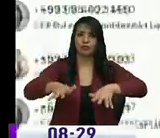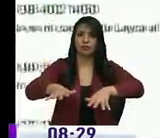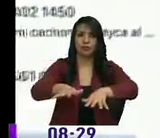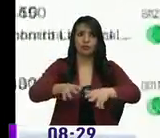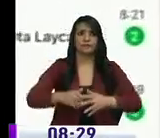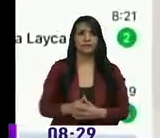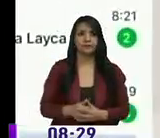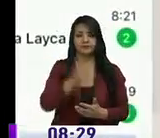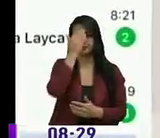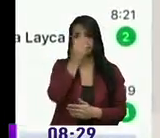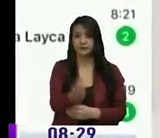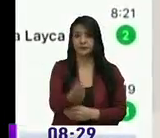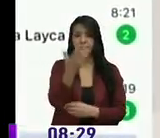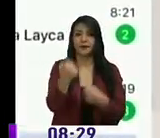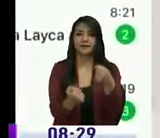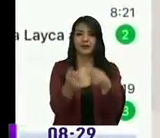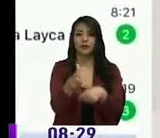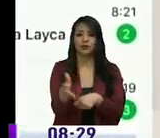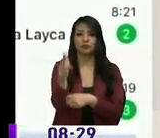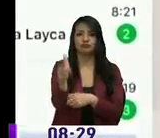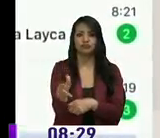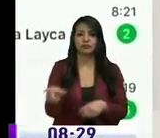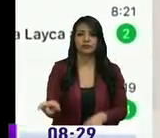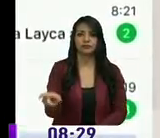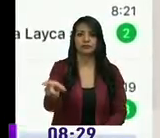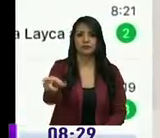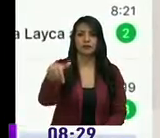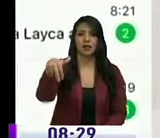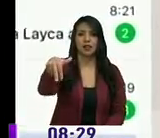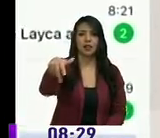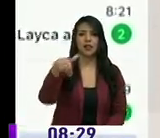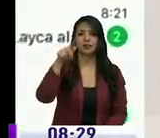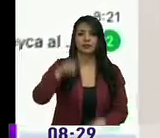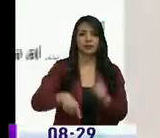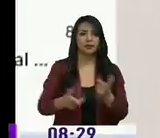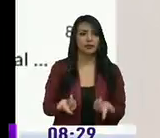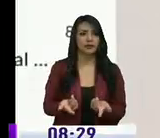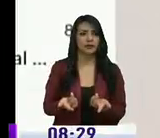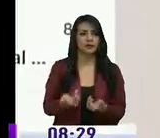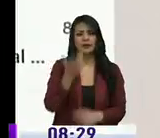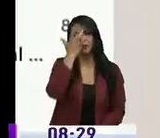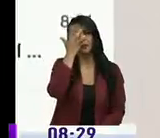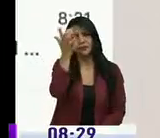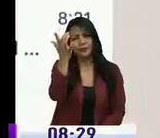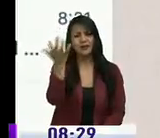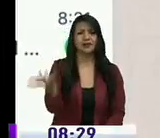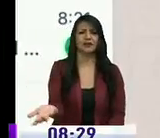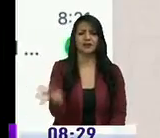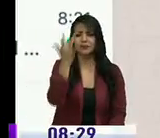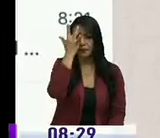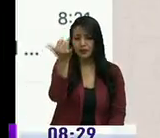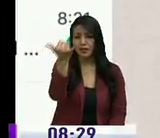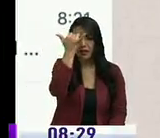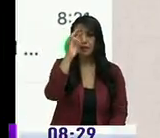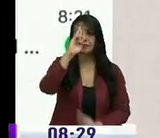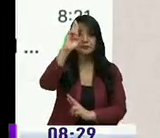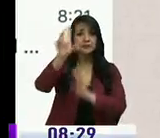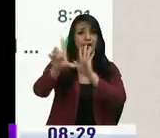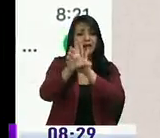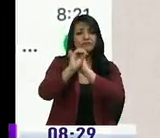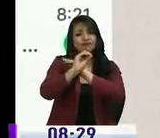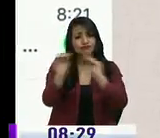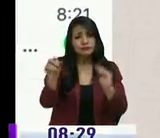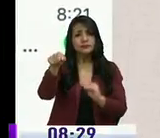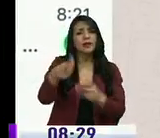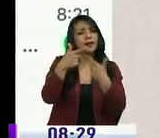secar. Buenos días, vehículo aparcado en la acera, no permite libre circulación peatones. ¿Por qué seremos así, vecinos? El peatón